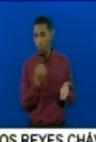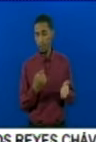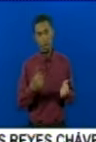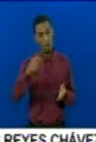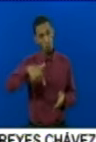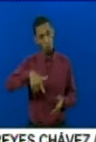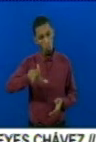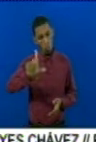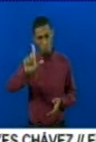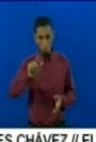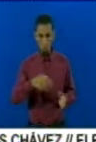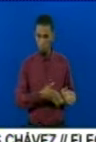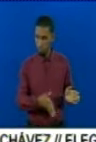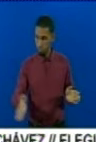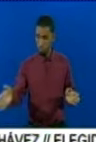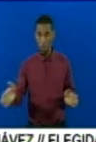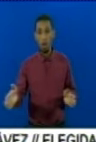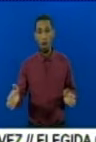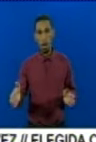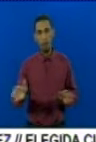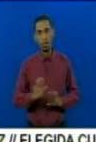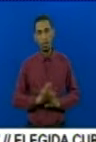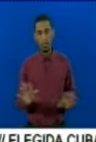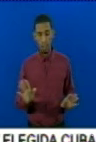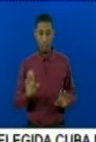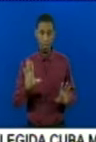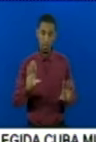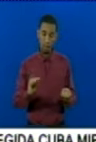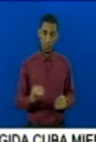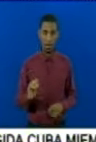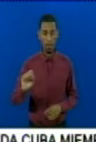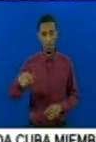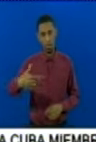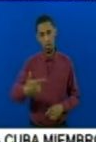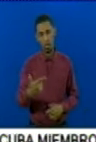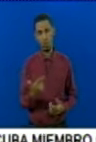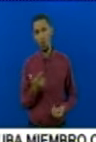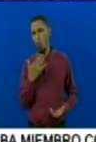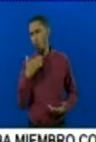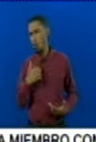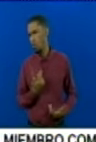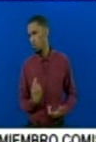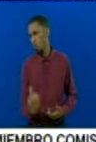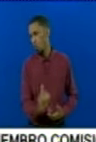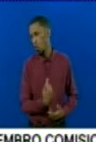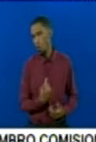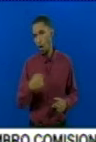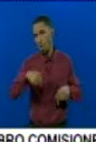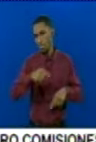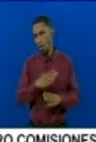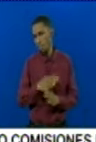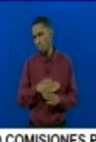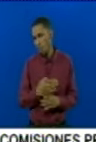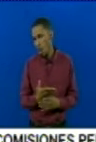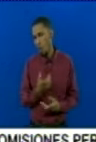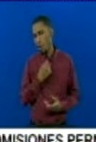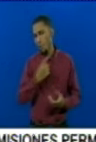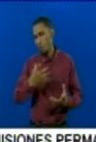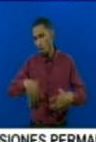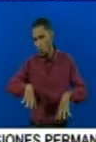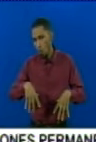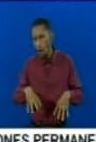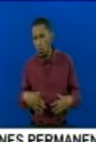en cuenta este contexto que nos presenta el viceministro, ¿cómo podemos aterrizar eso a la realidad de Santiago de Cuba? ¿Cuánto se ha